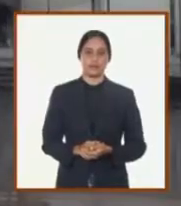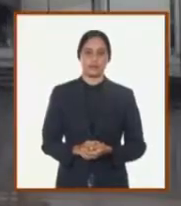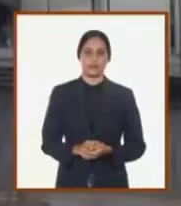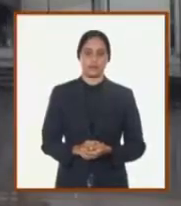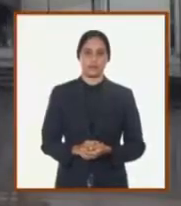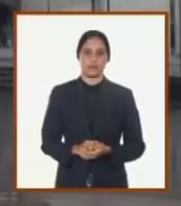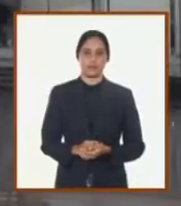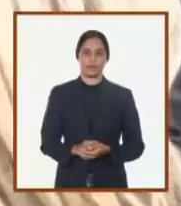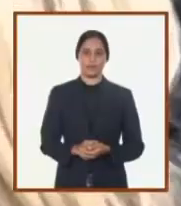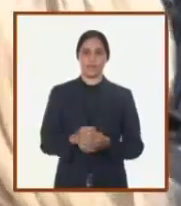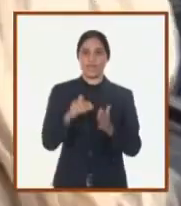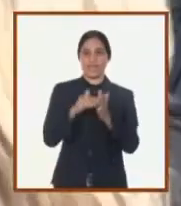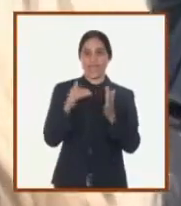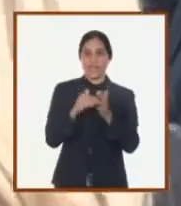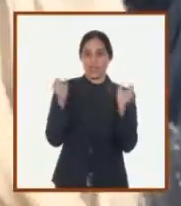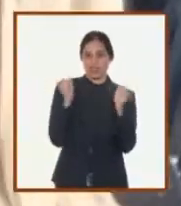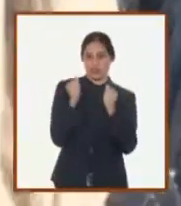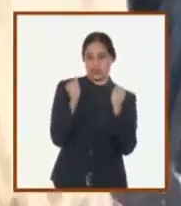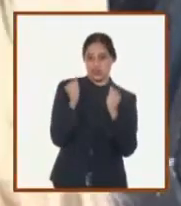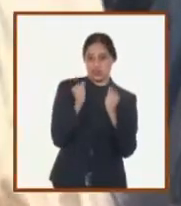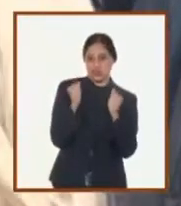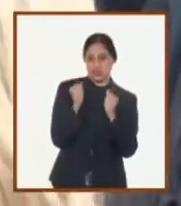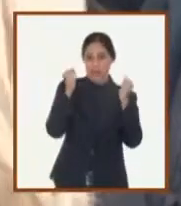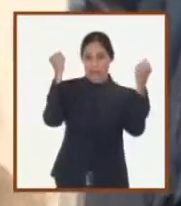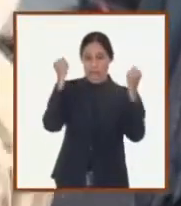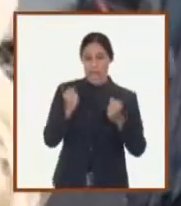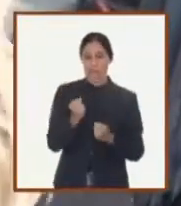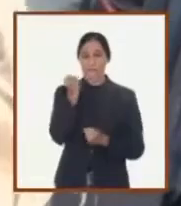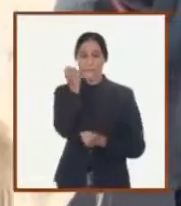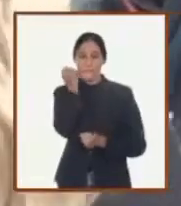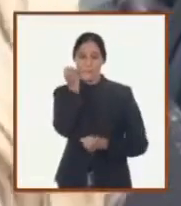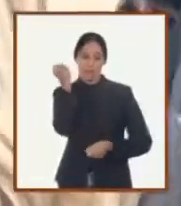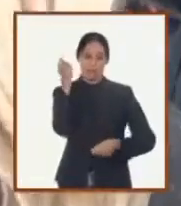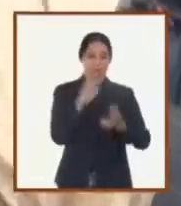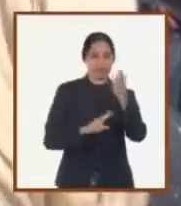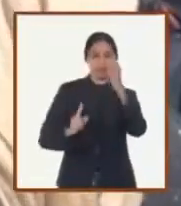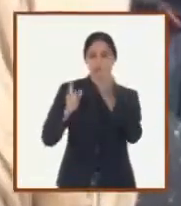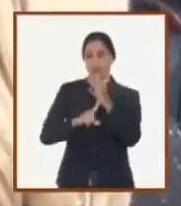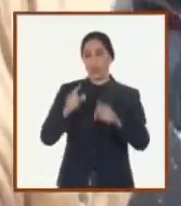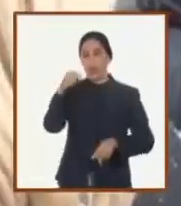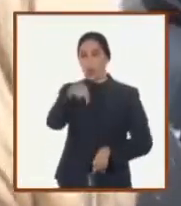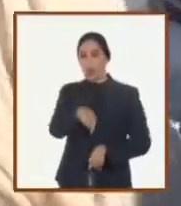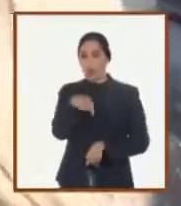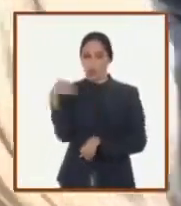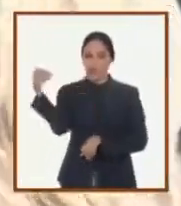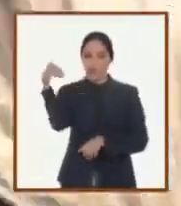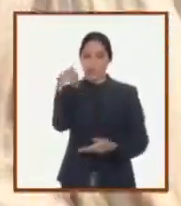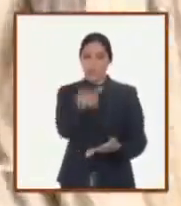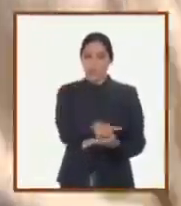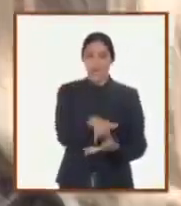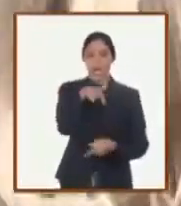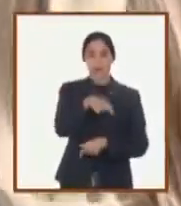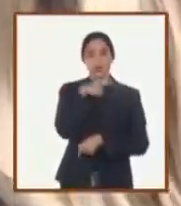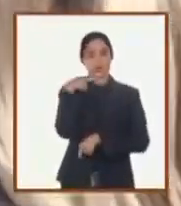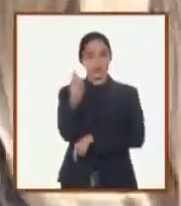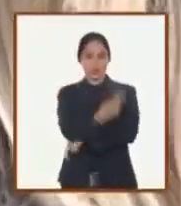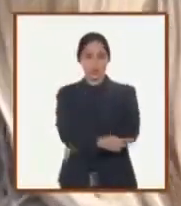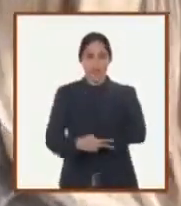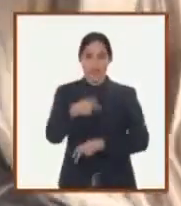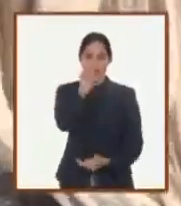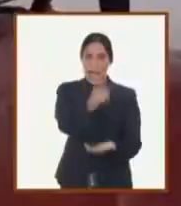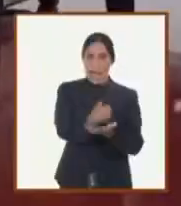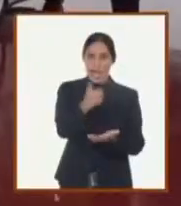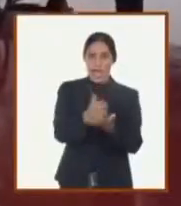En una tarde muy fría en medio de una pertinaz a a nieve llegó el presidente cubano Miguel Díaz canel Bermúdez a la ciudad de Moscú en el